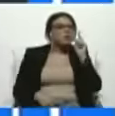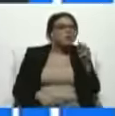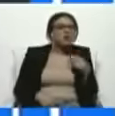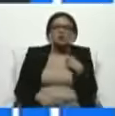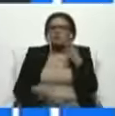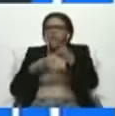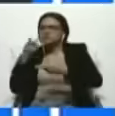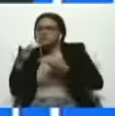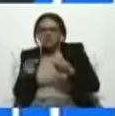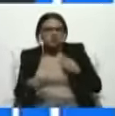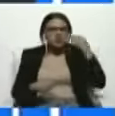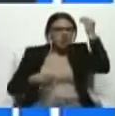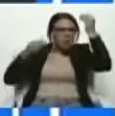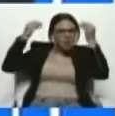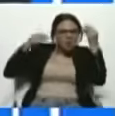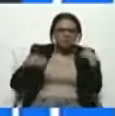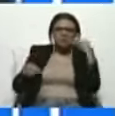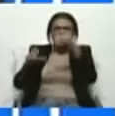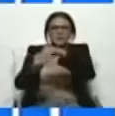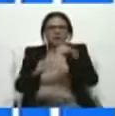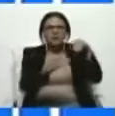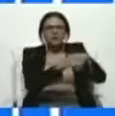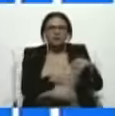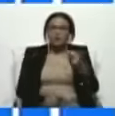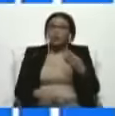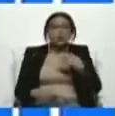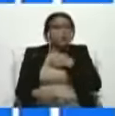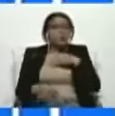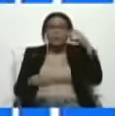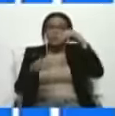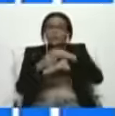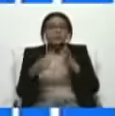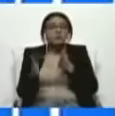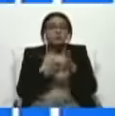Así dice el papel de esos arrogantes, de esos groseros.